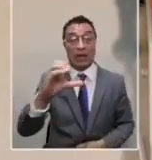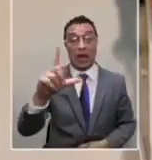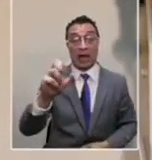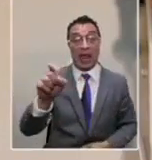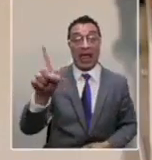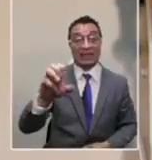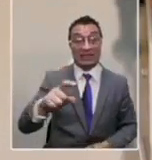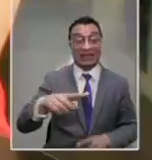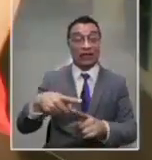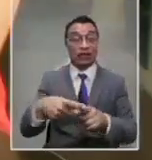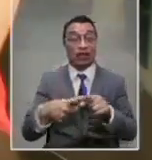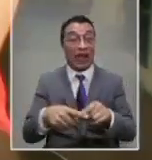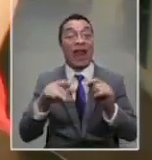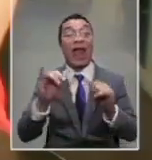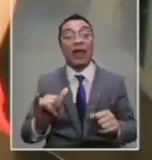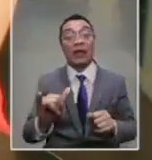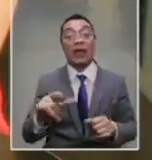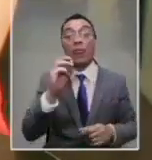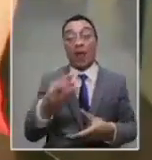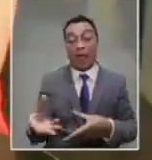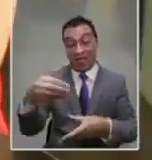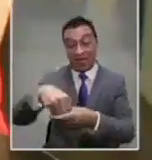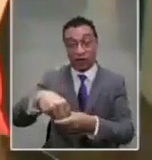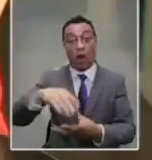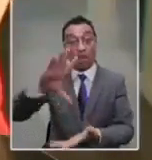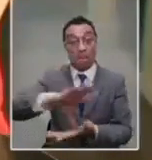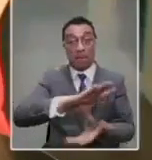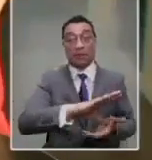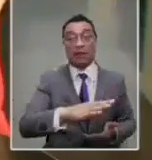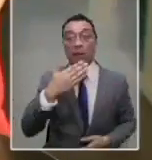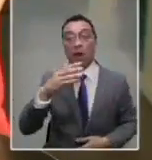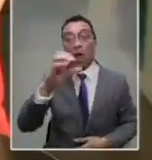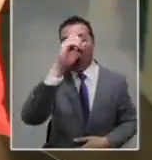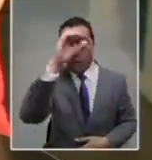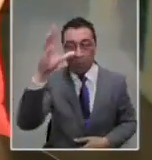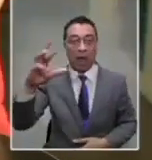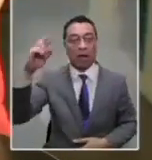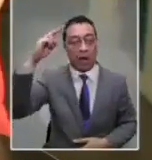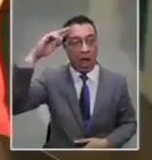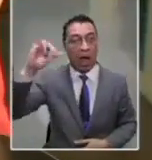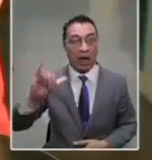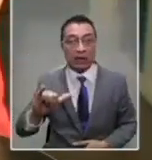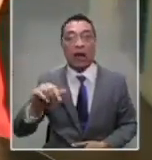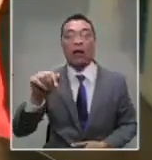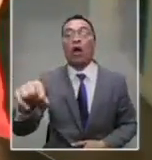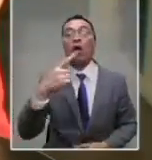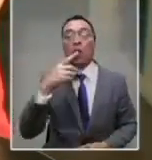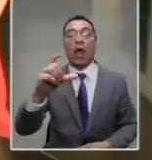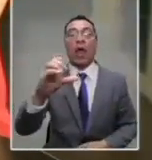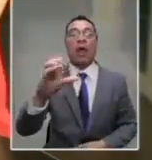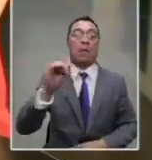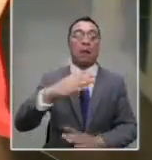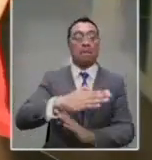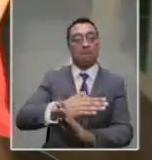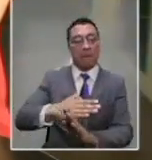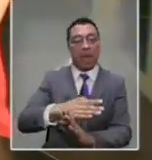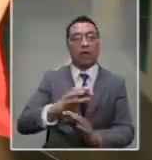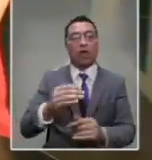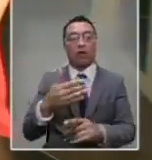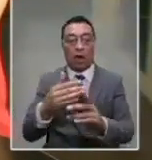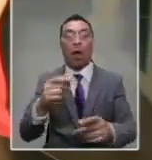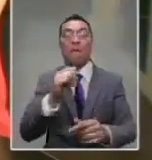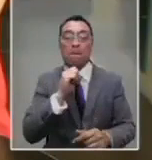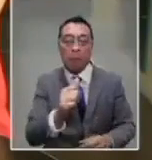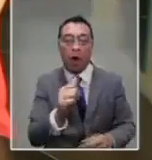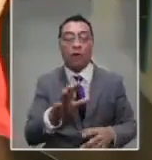clase, incluso al interior mismo de los países. El flujo colombiano, el flujo haitiano, viene gente de clase media alta, y